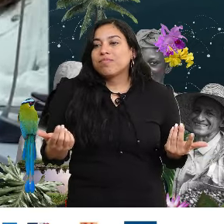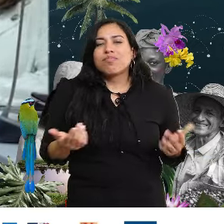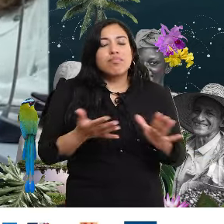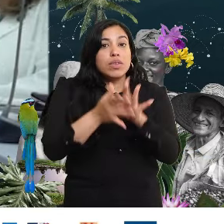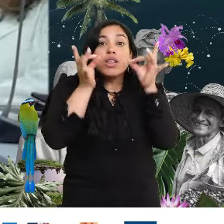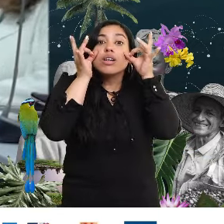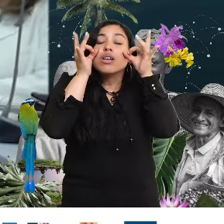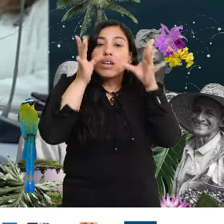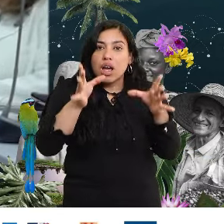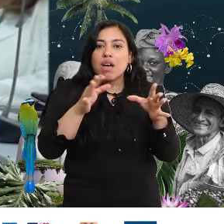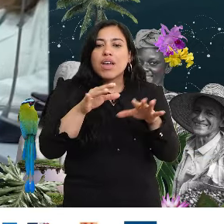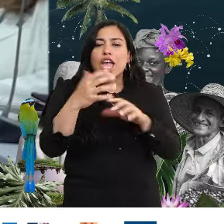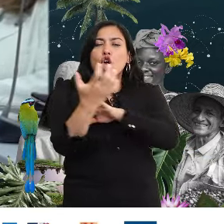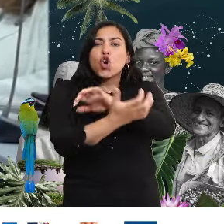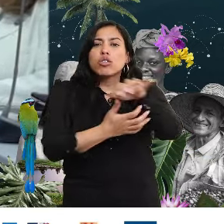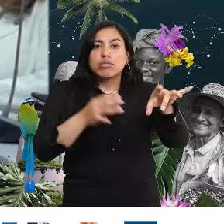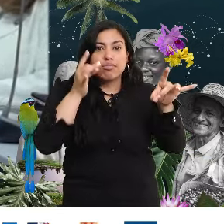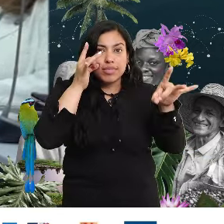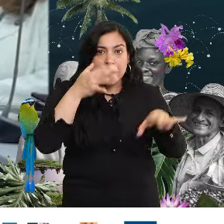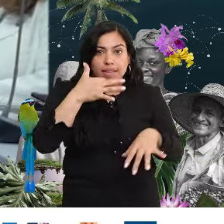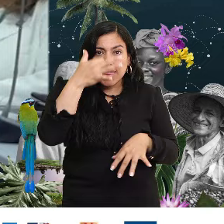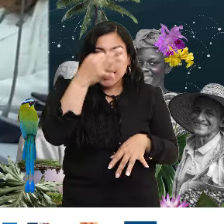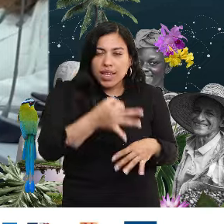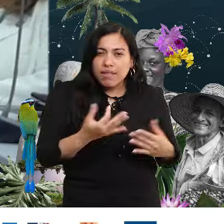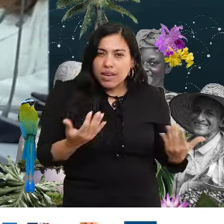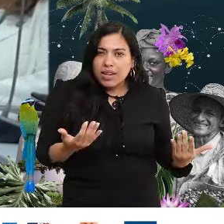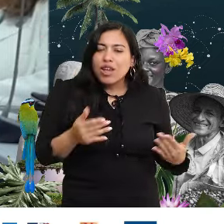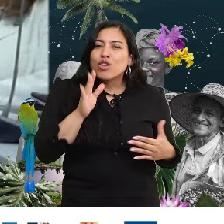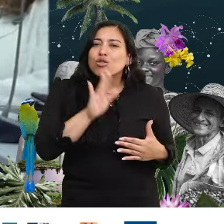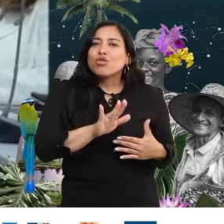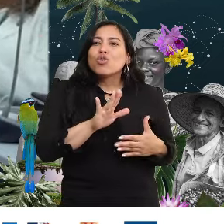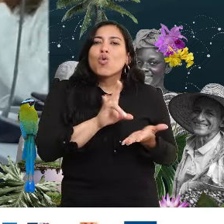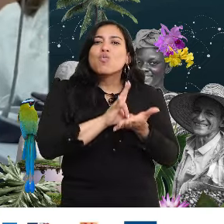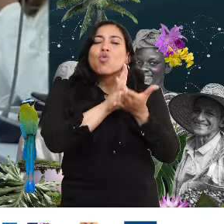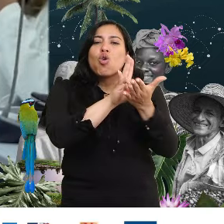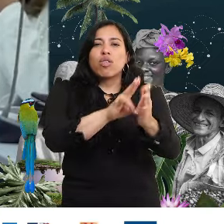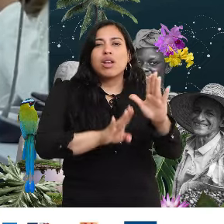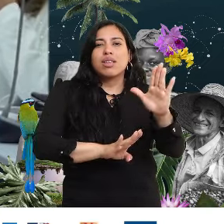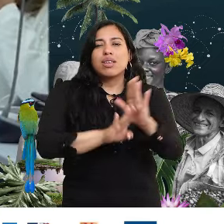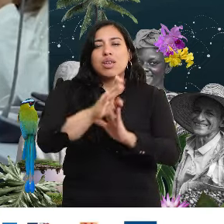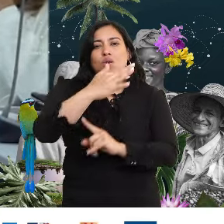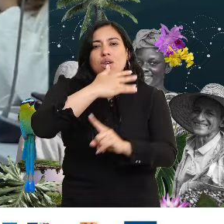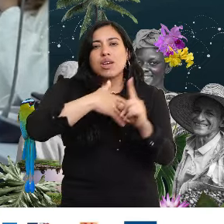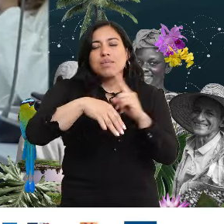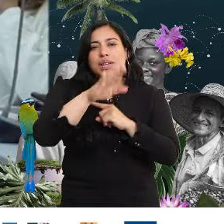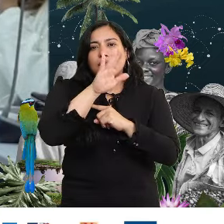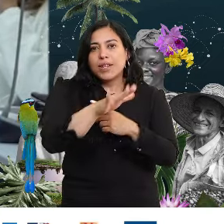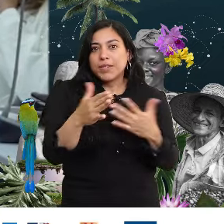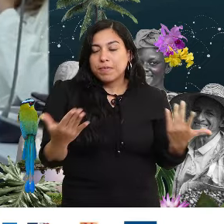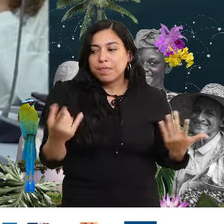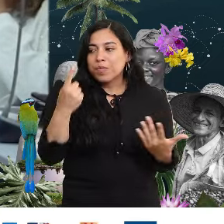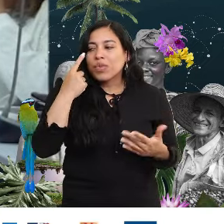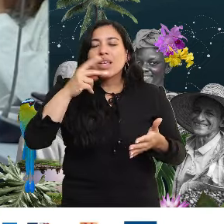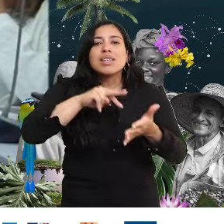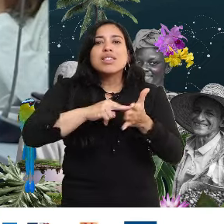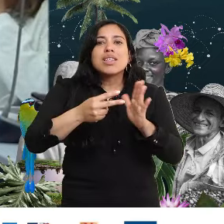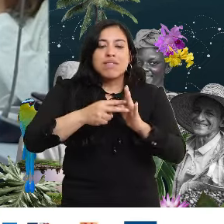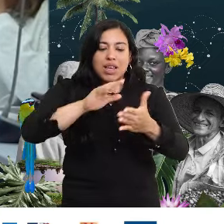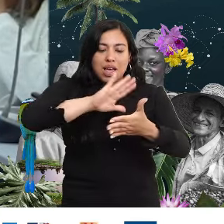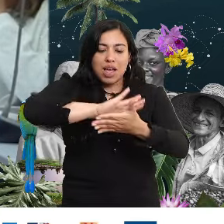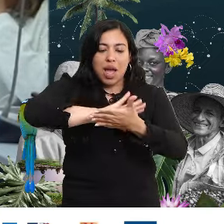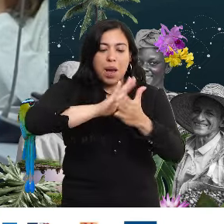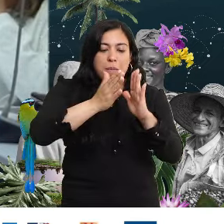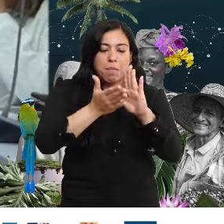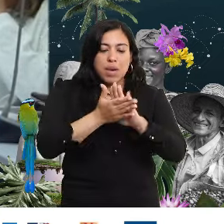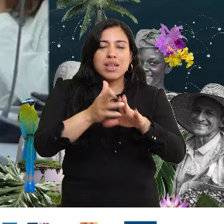grave para los ecosistemas, como lo ha sido modelos de desarrollo anteriores. Entonces, la paz con la naturaleza